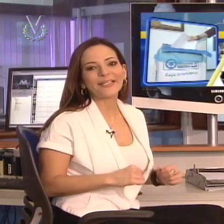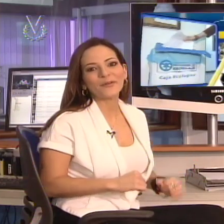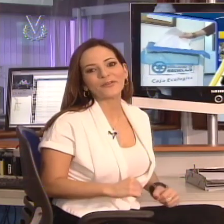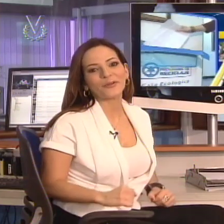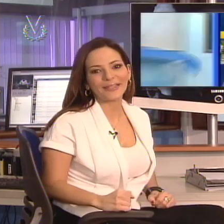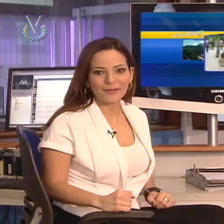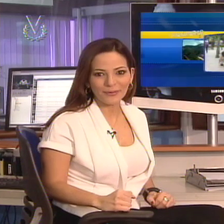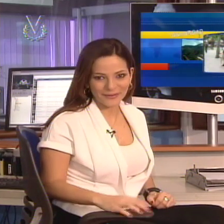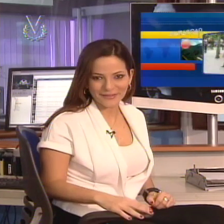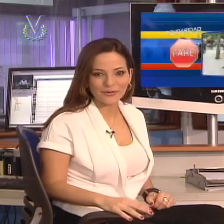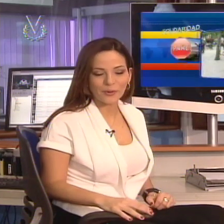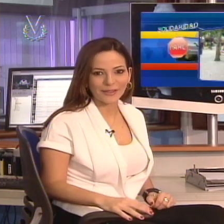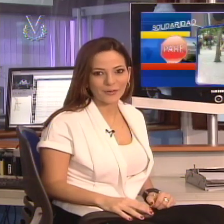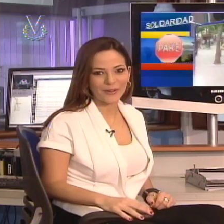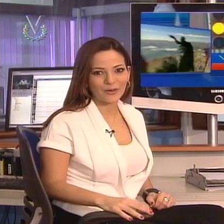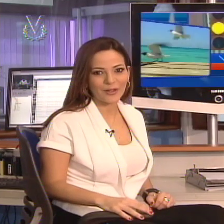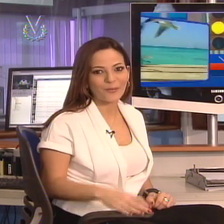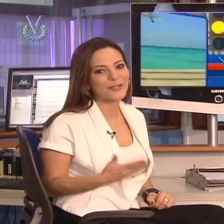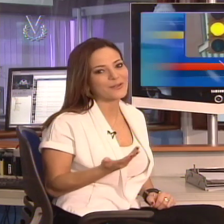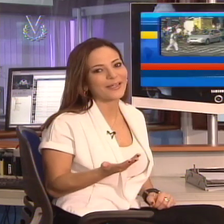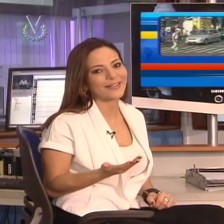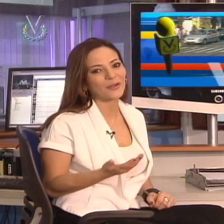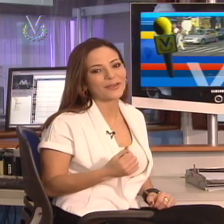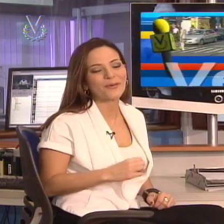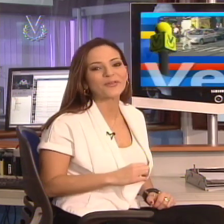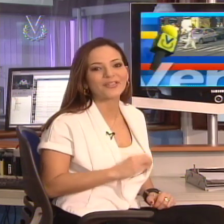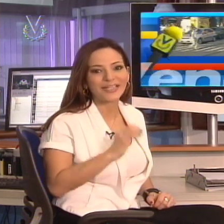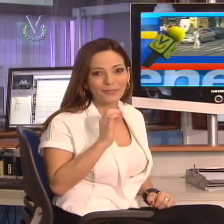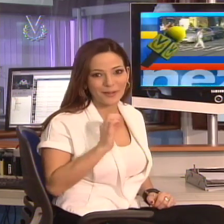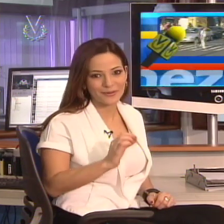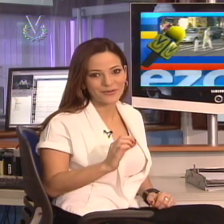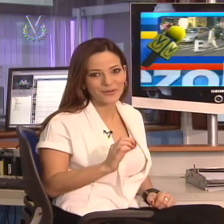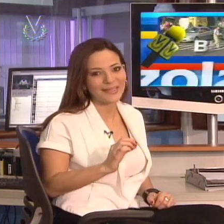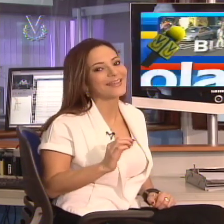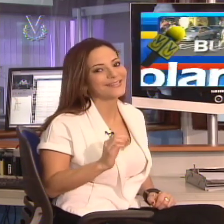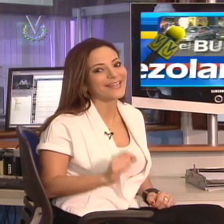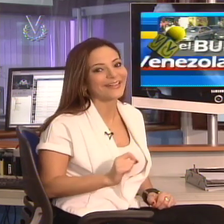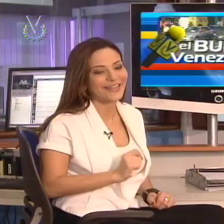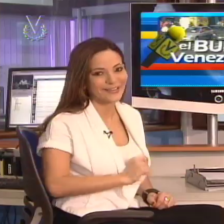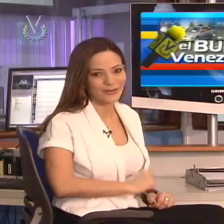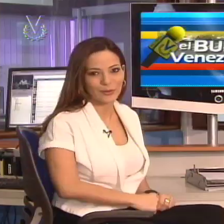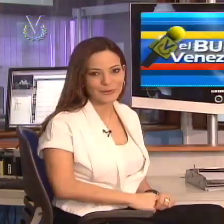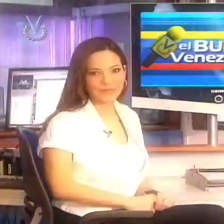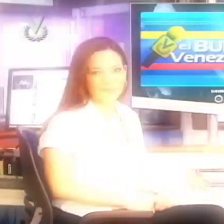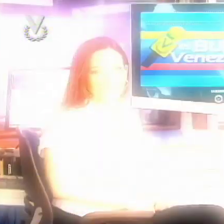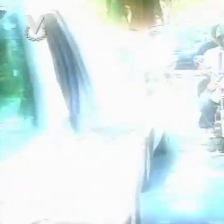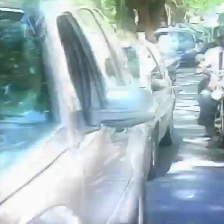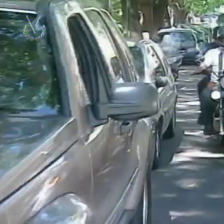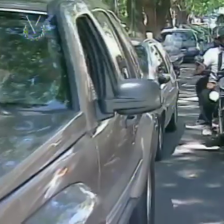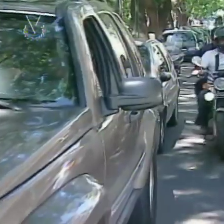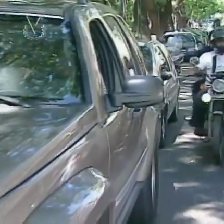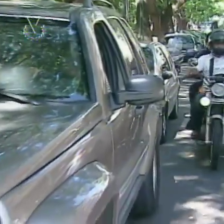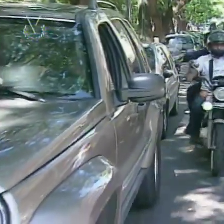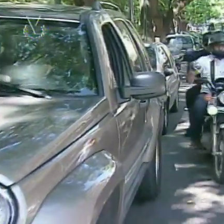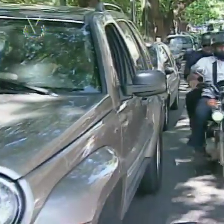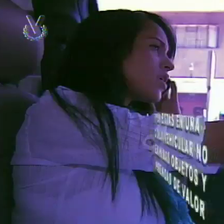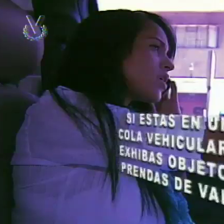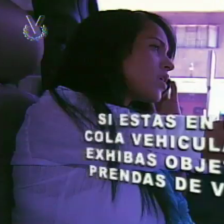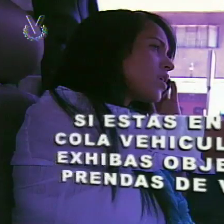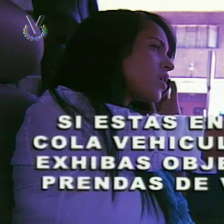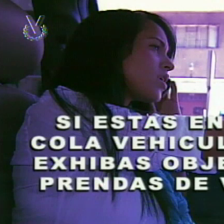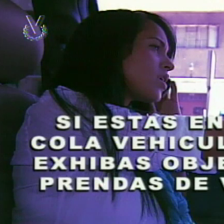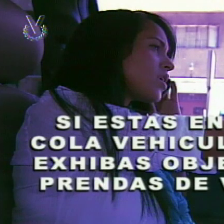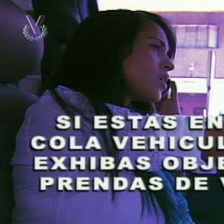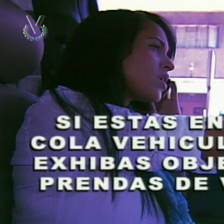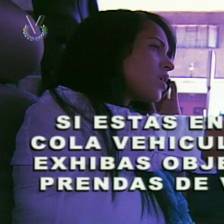Gran parte de nuestro tiempo transcurre en una cola, por eso les recordamos que la prevención es tarea de todos.